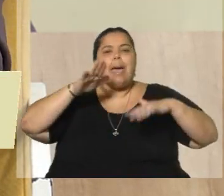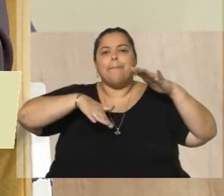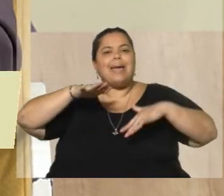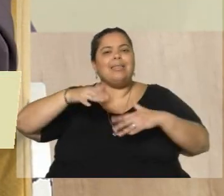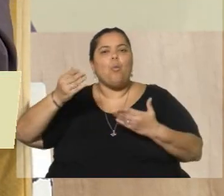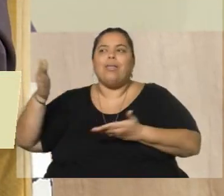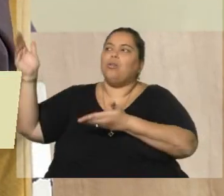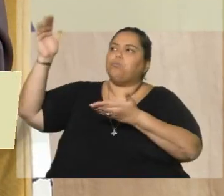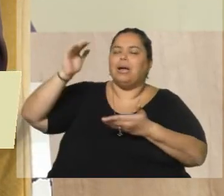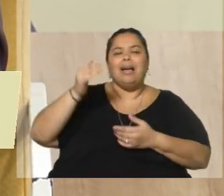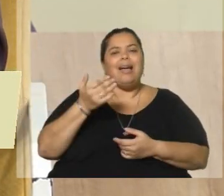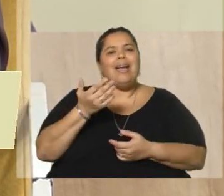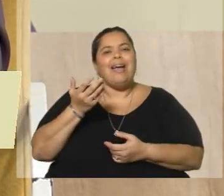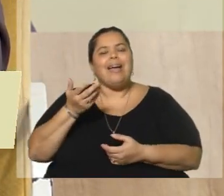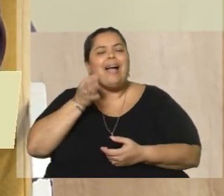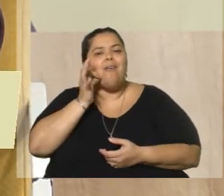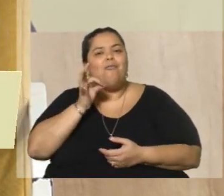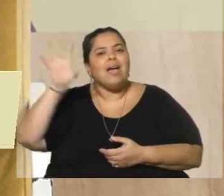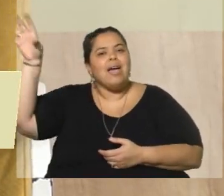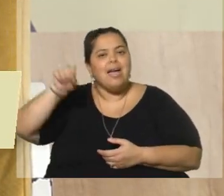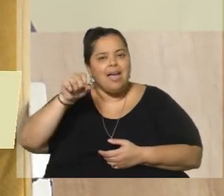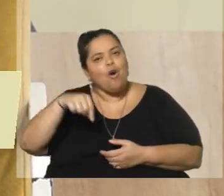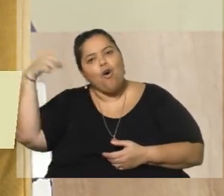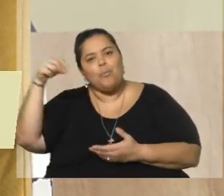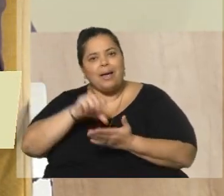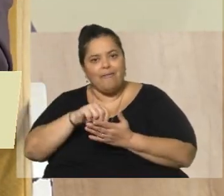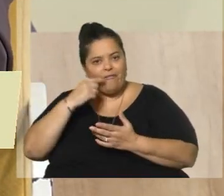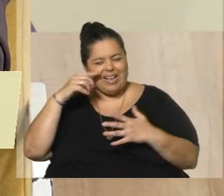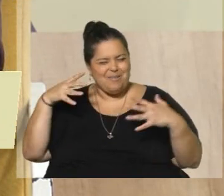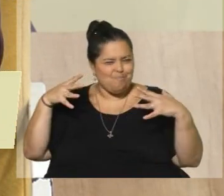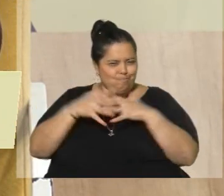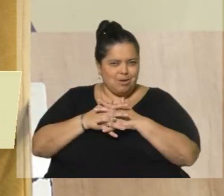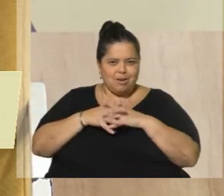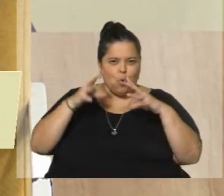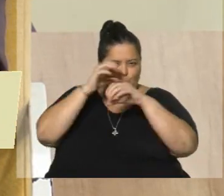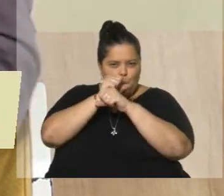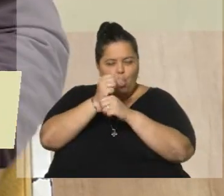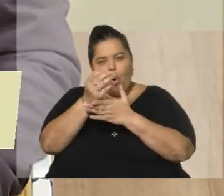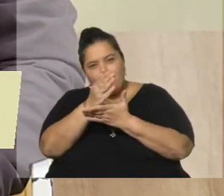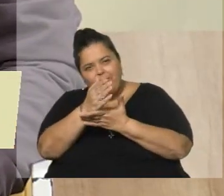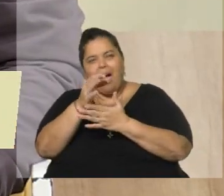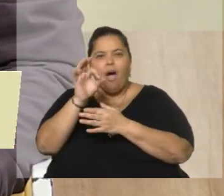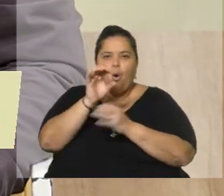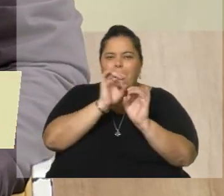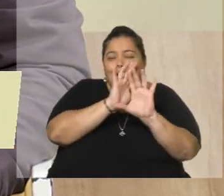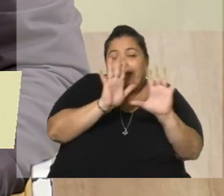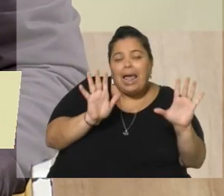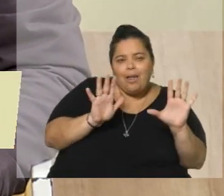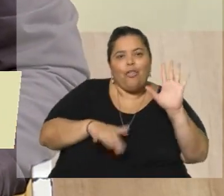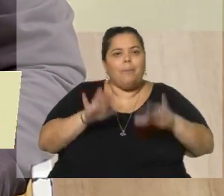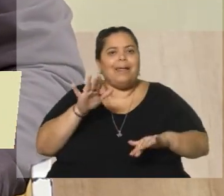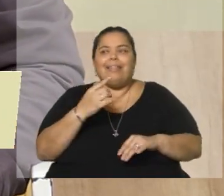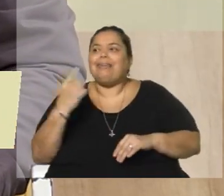exterior el tipo de tueste entonces vos Ahí ves oscuro medio claro Entonces el tostador Es que le va con La Firma